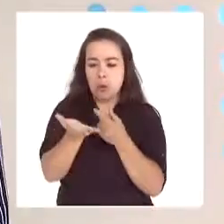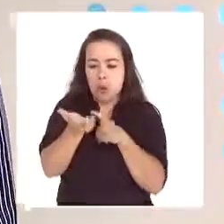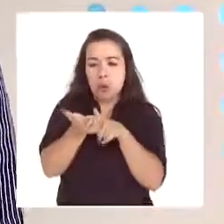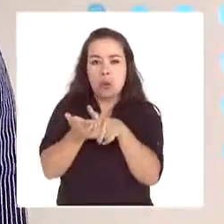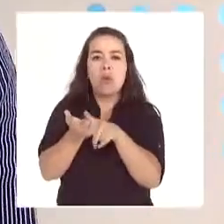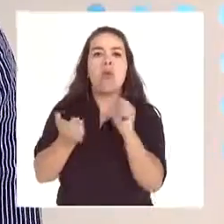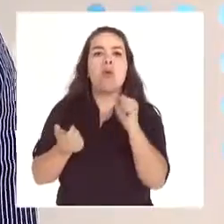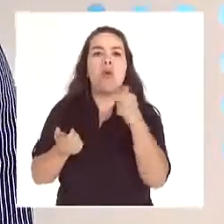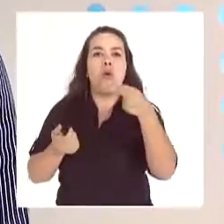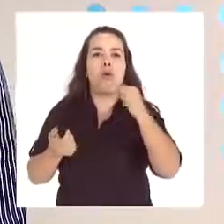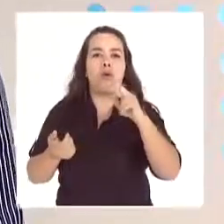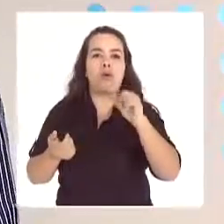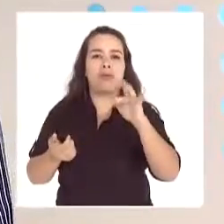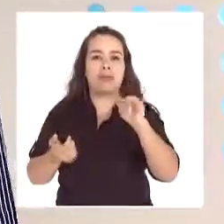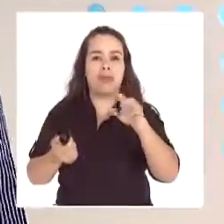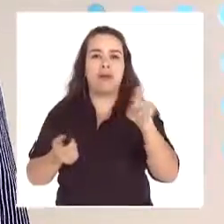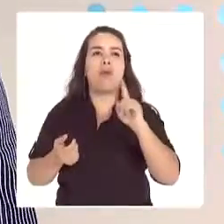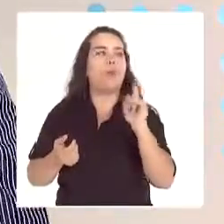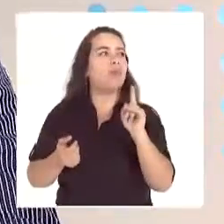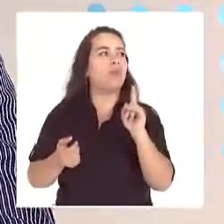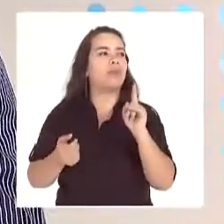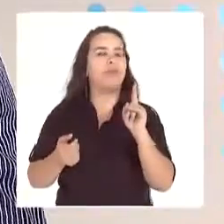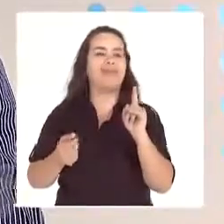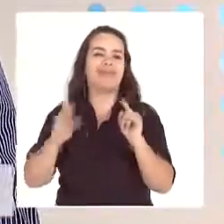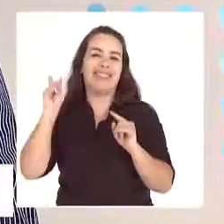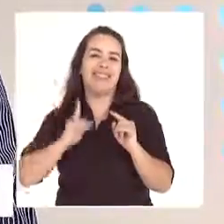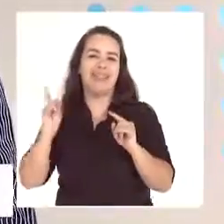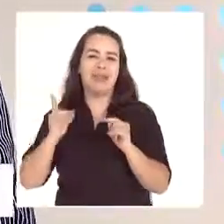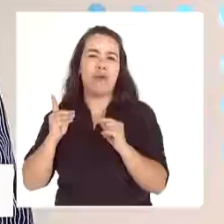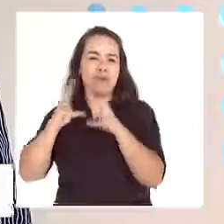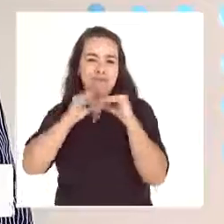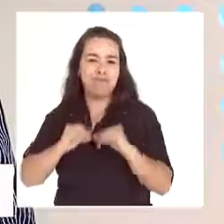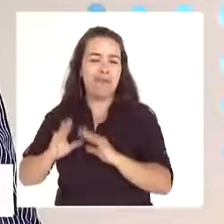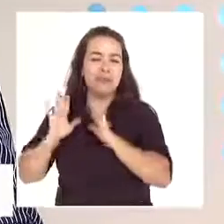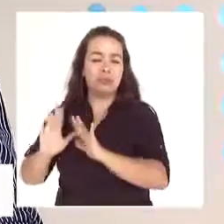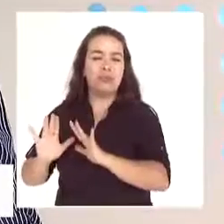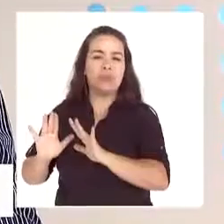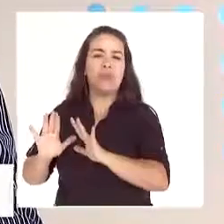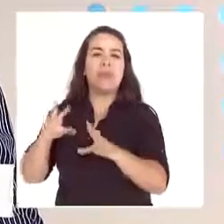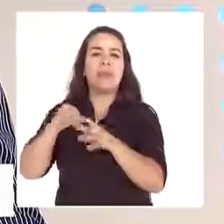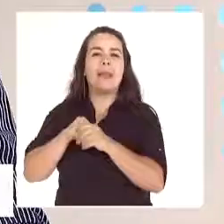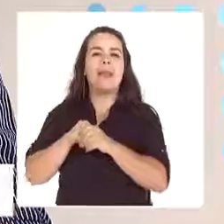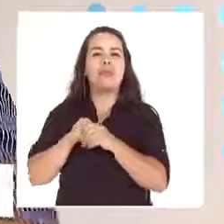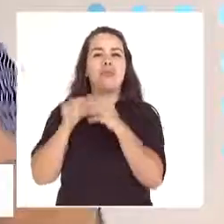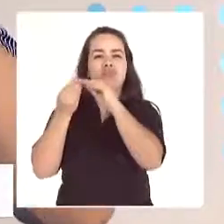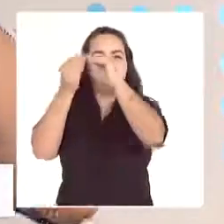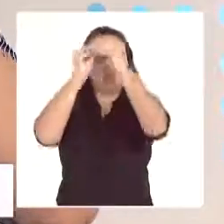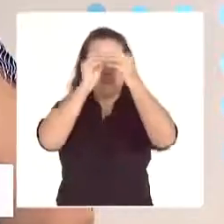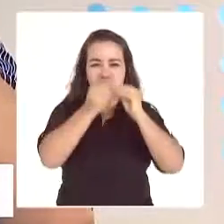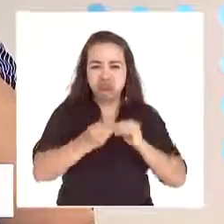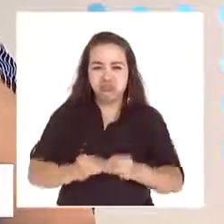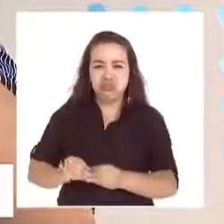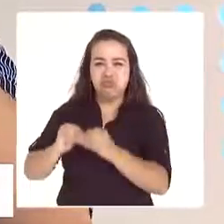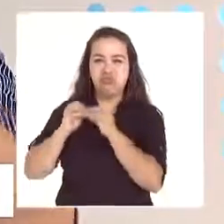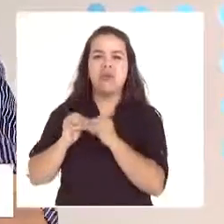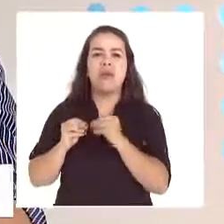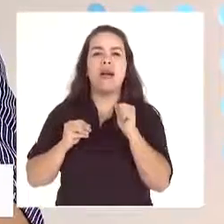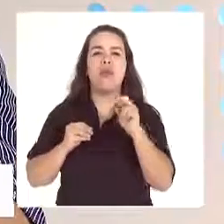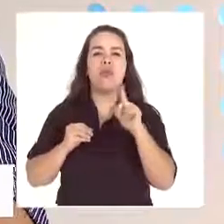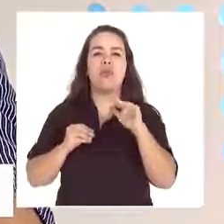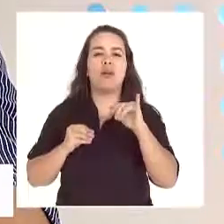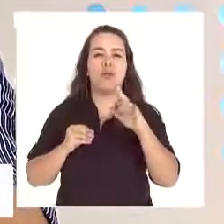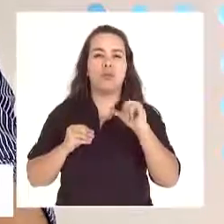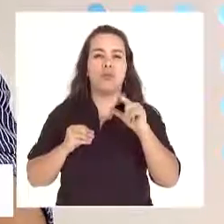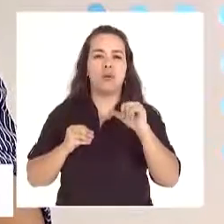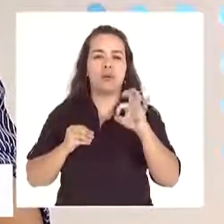aorta, alteraciones del ventrículo derecho y alteraciones, por ejemplo, en estructuras como lo son las aurículas, que es